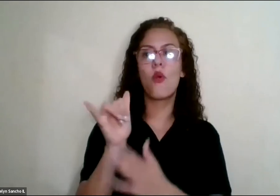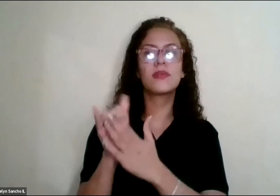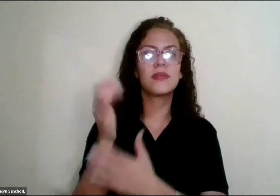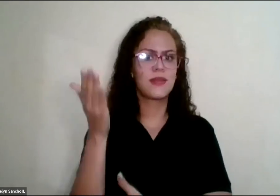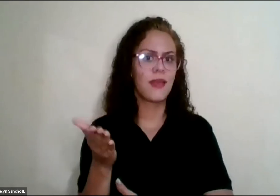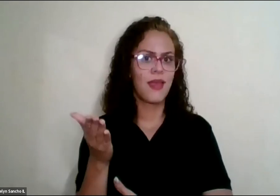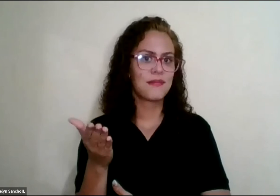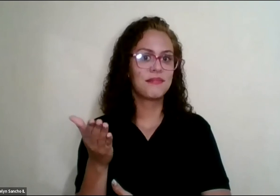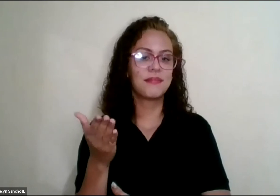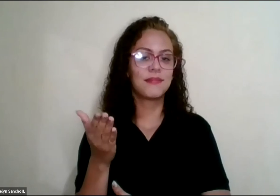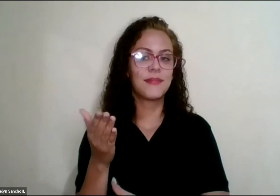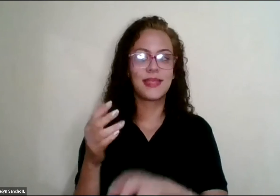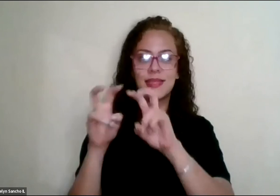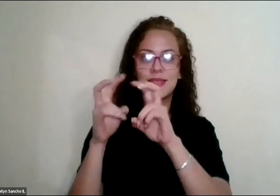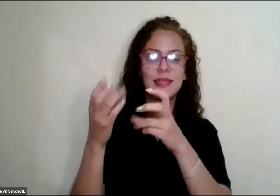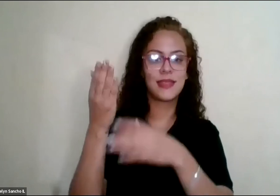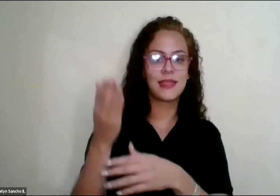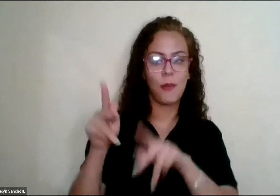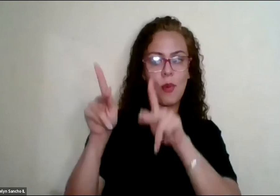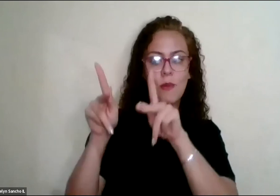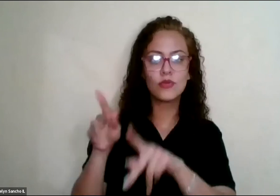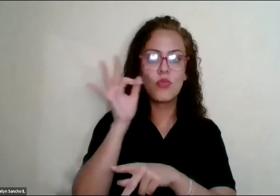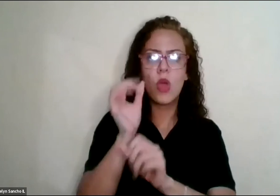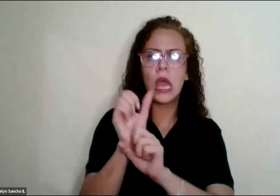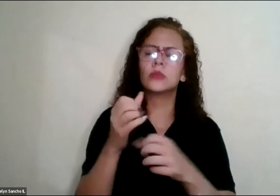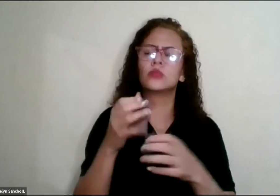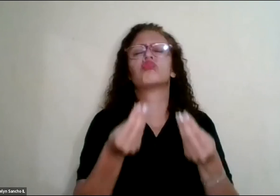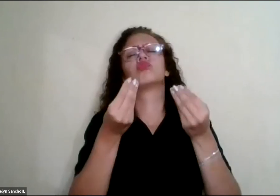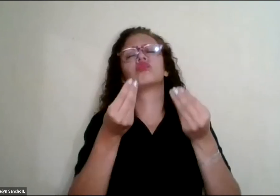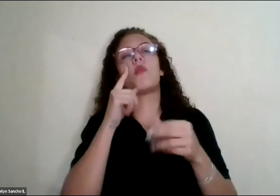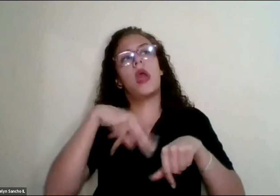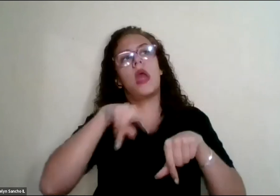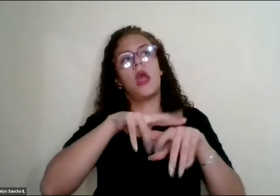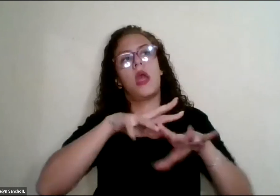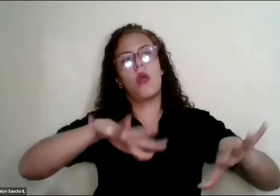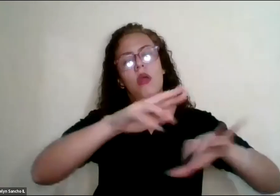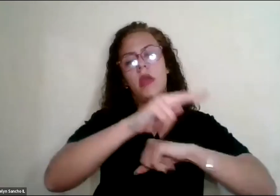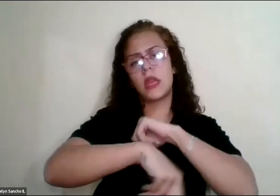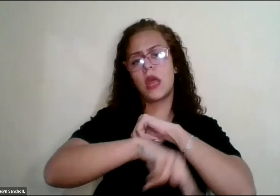este tipo de personas que hicieron tantísimo por la naturaleza a nivel nacional.